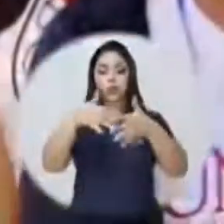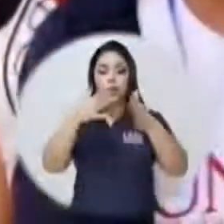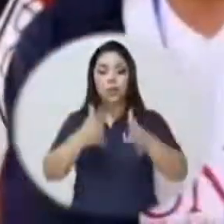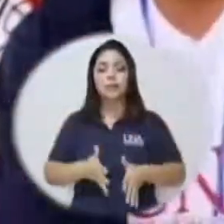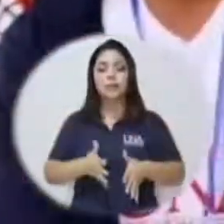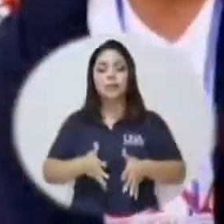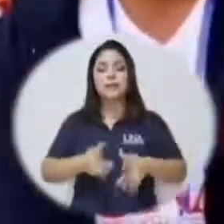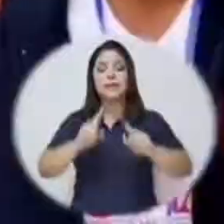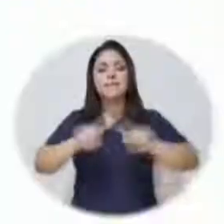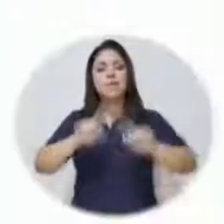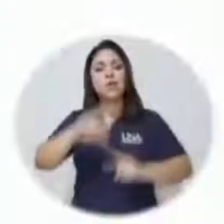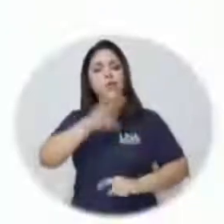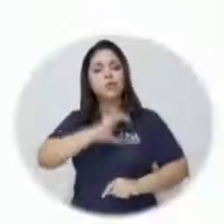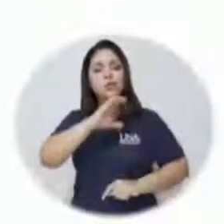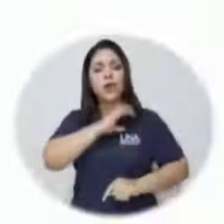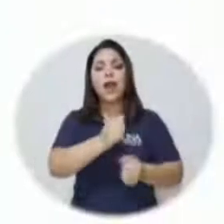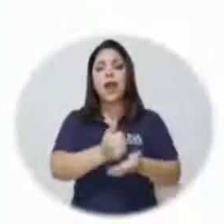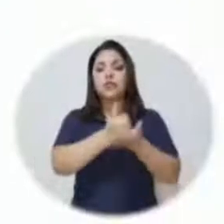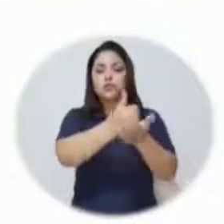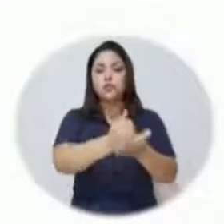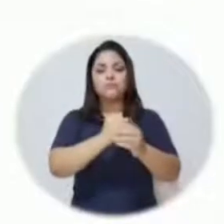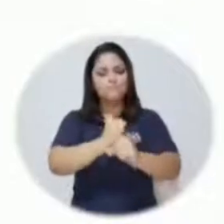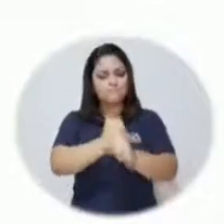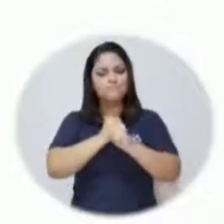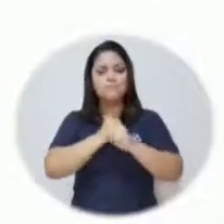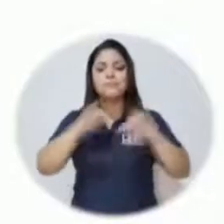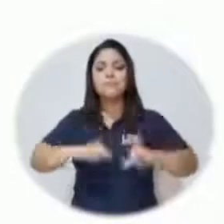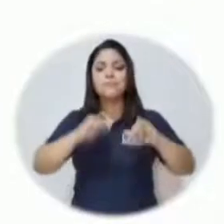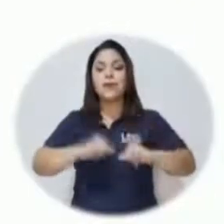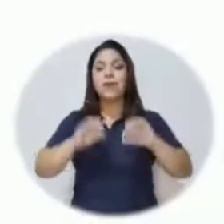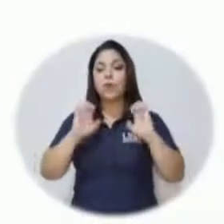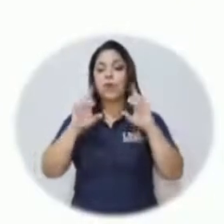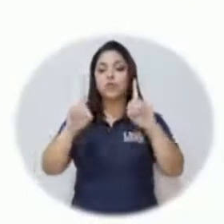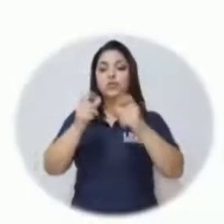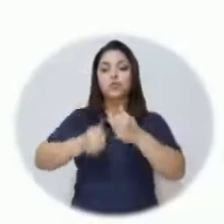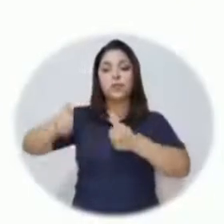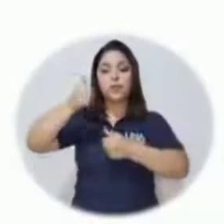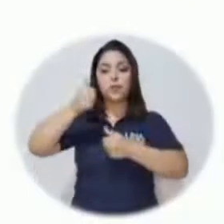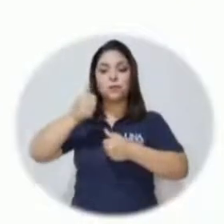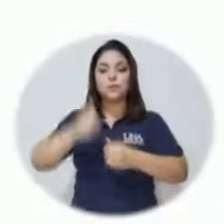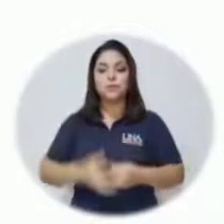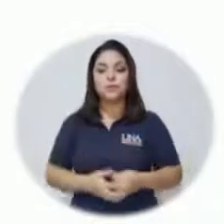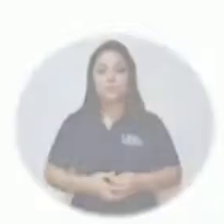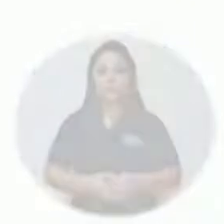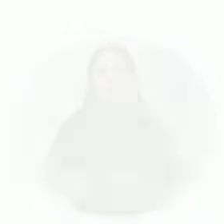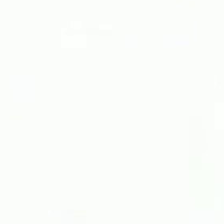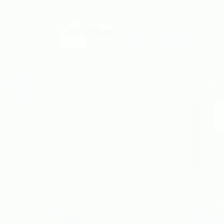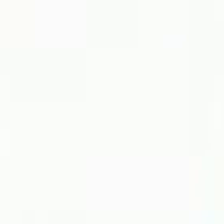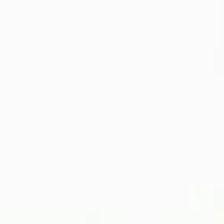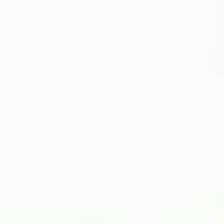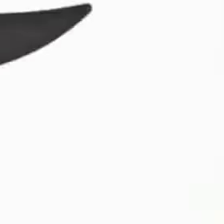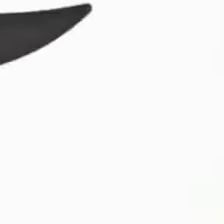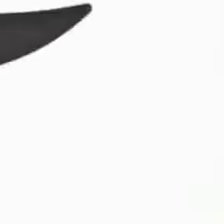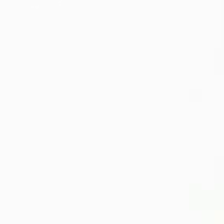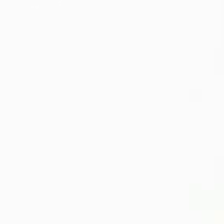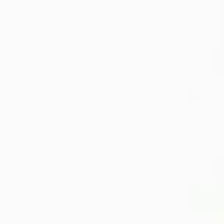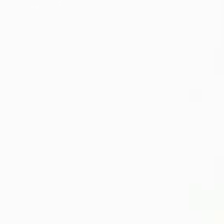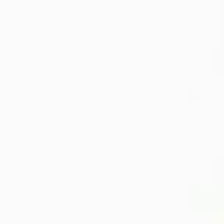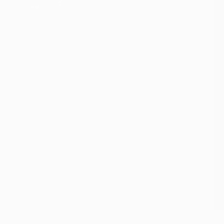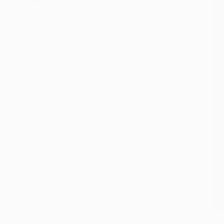población estudiantil condiciones que les garanticen su permanencia en la educación superior.